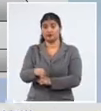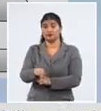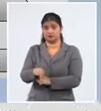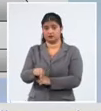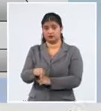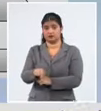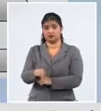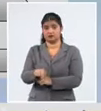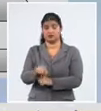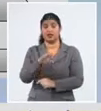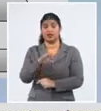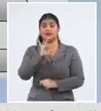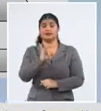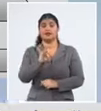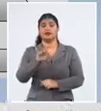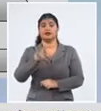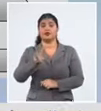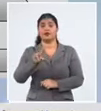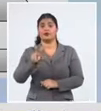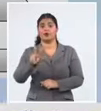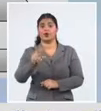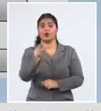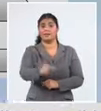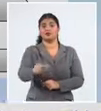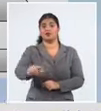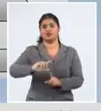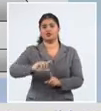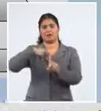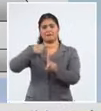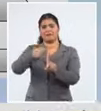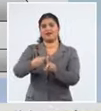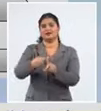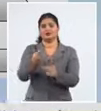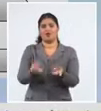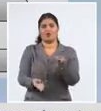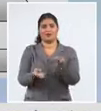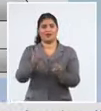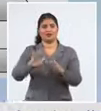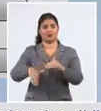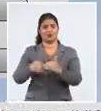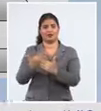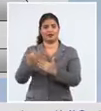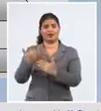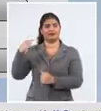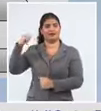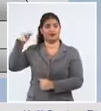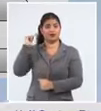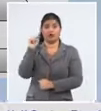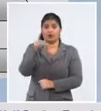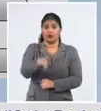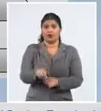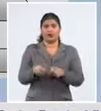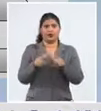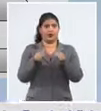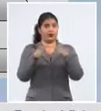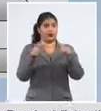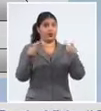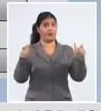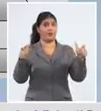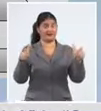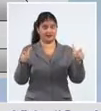de 792 personas más que las que habíamos informado ayer, y eso hace que la